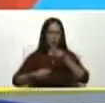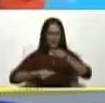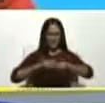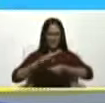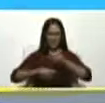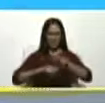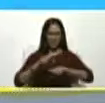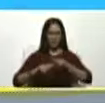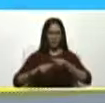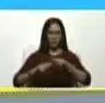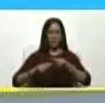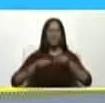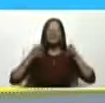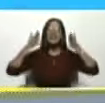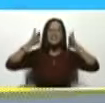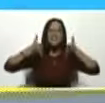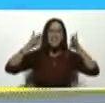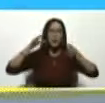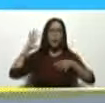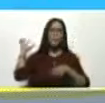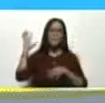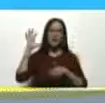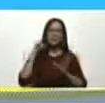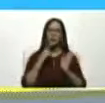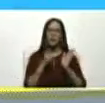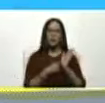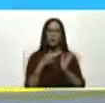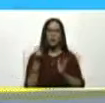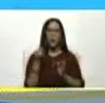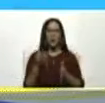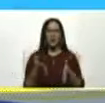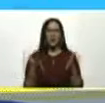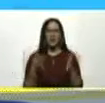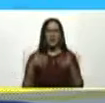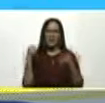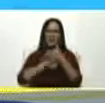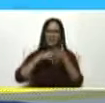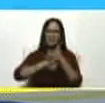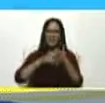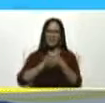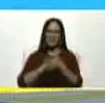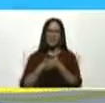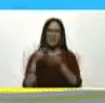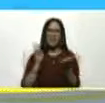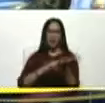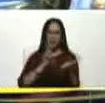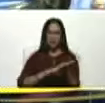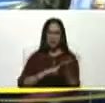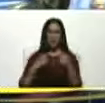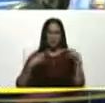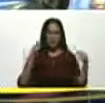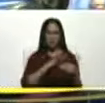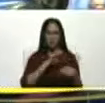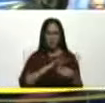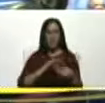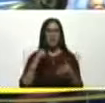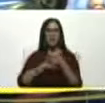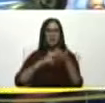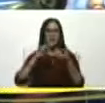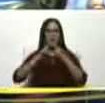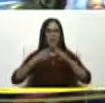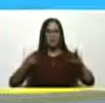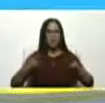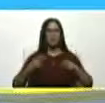enseñarle a un país entero cómo ganar la batalla de la verdad en las redes sociales, la batalla de la paz, de la vida, de los valores,